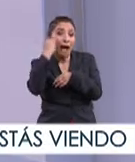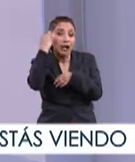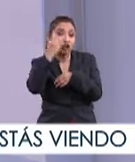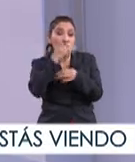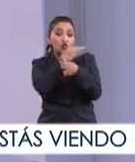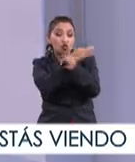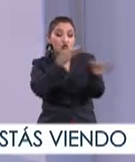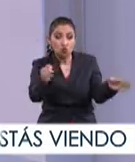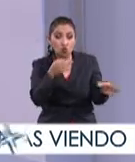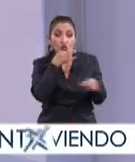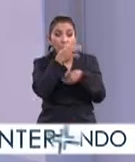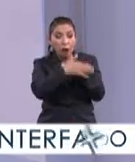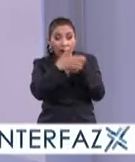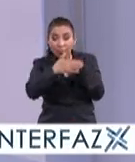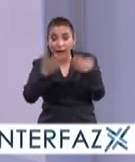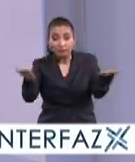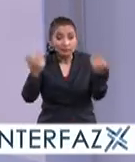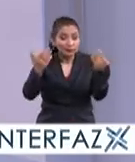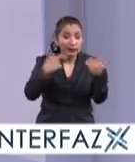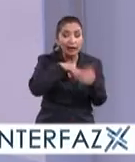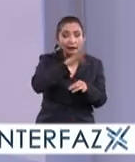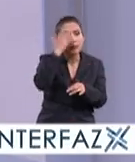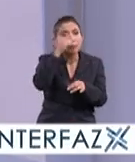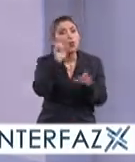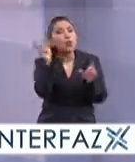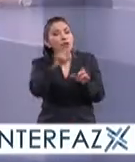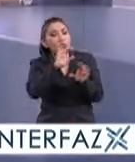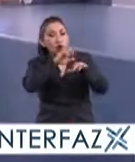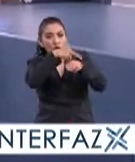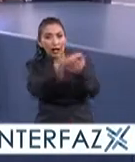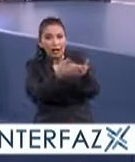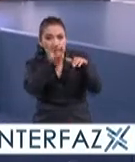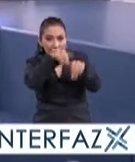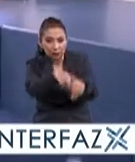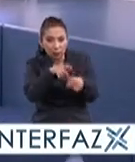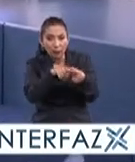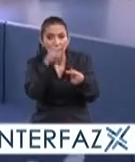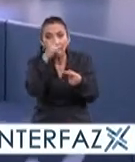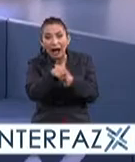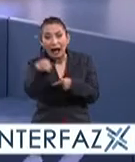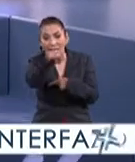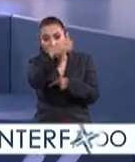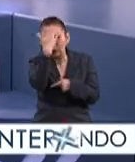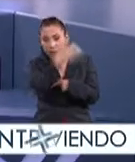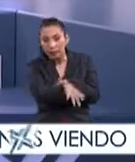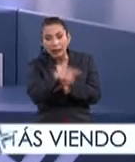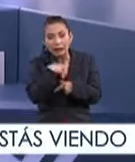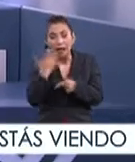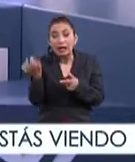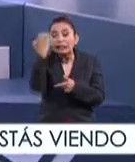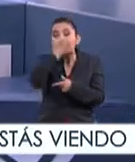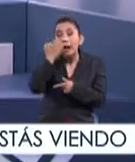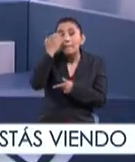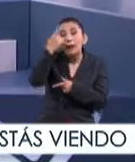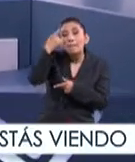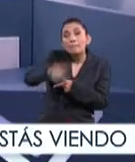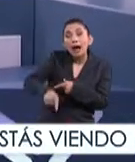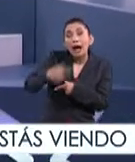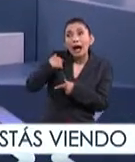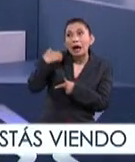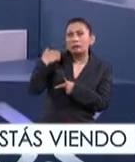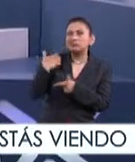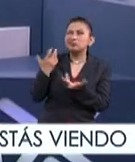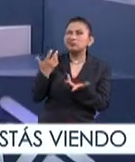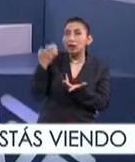Okay. Ya una vez que se publique nuestra convocatoria van a saber cuándo se registran, para que ellos sepan cuándo es el examen es un